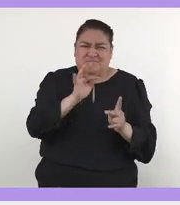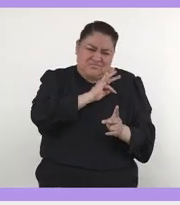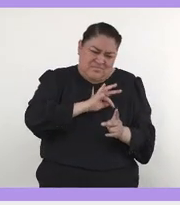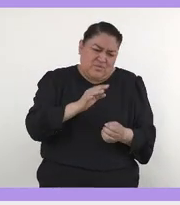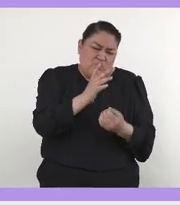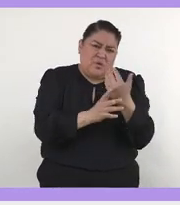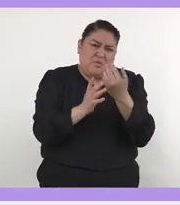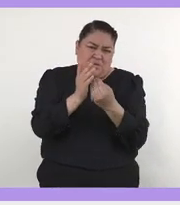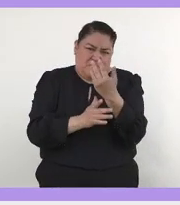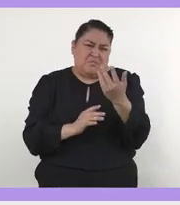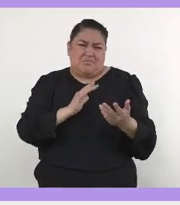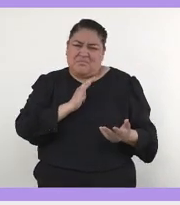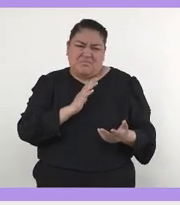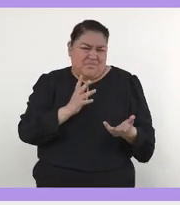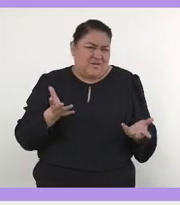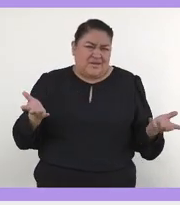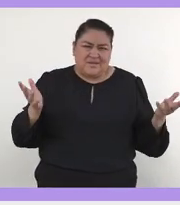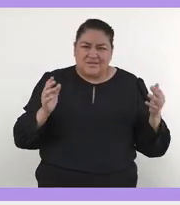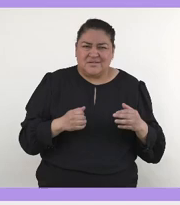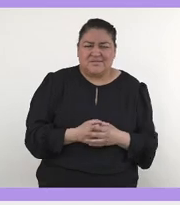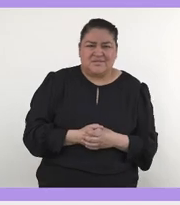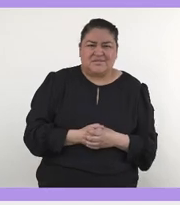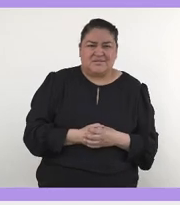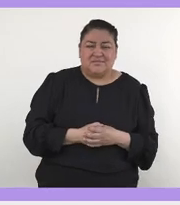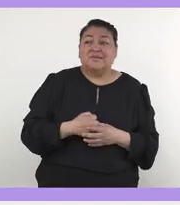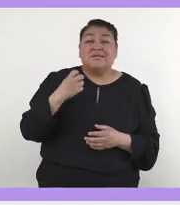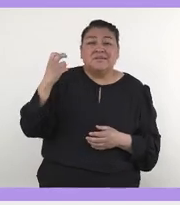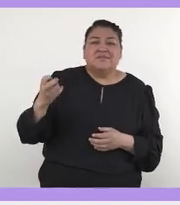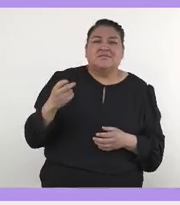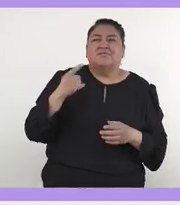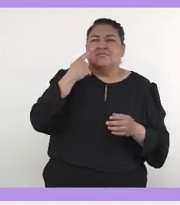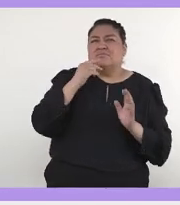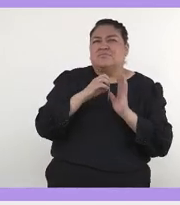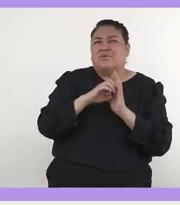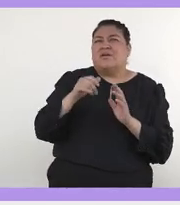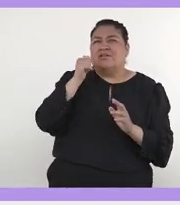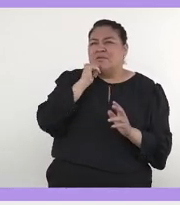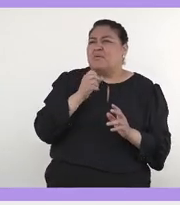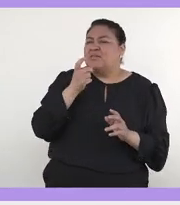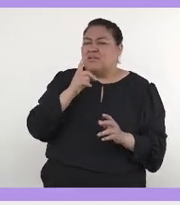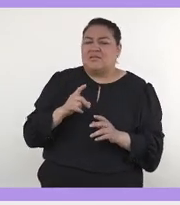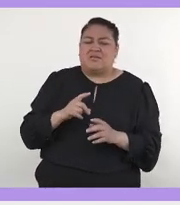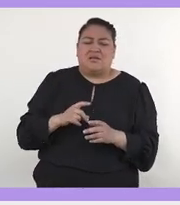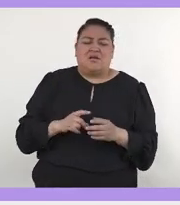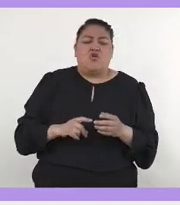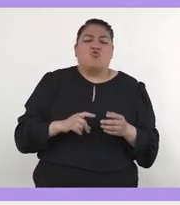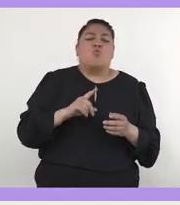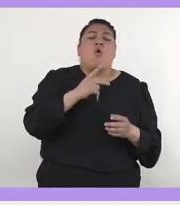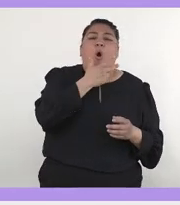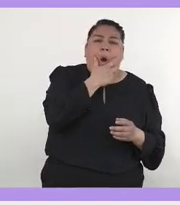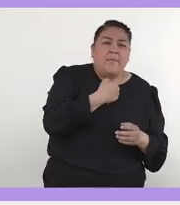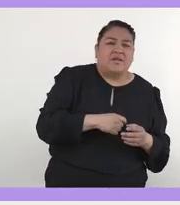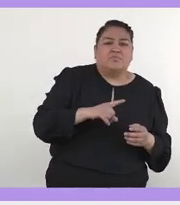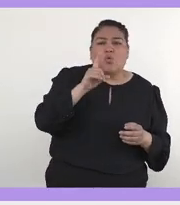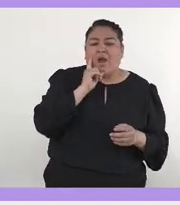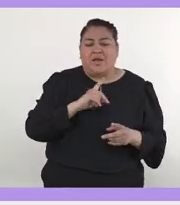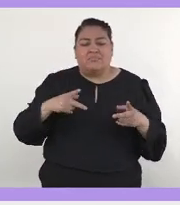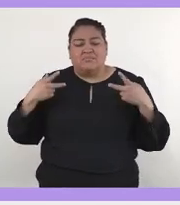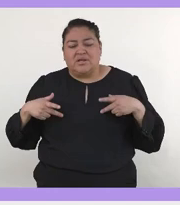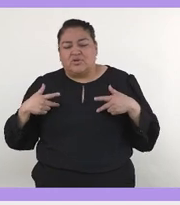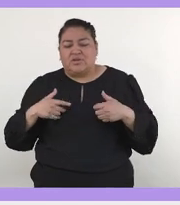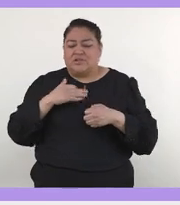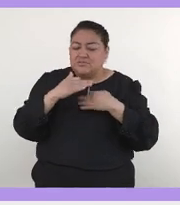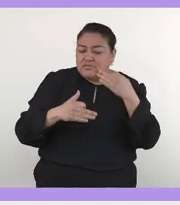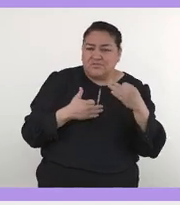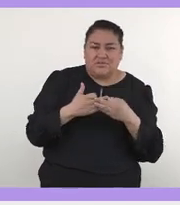Claro que no no sé este no pero es que cómo vas a andar diciendo todas todos y todo es pues así porque